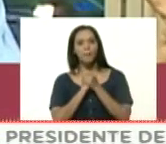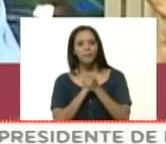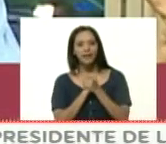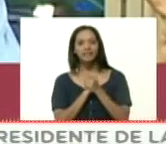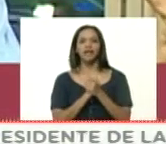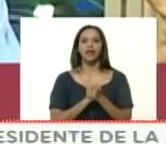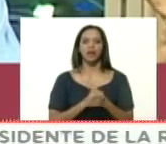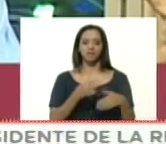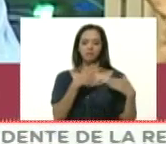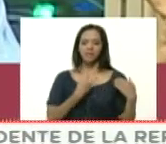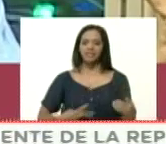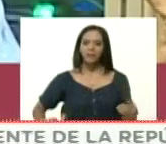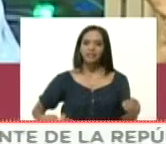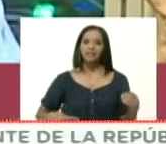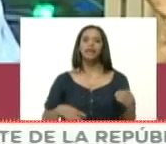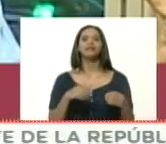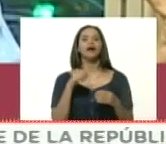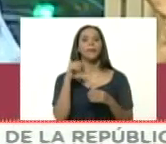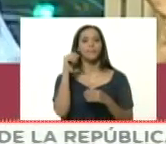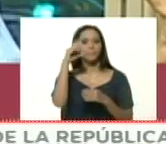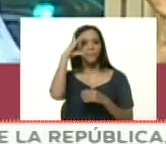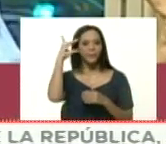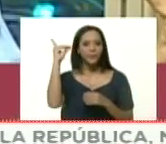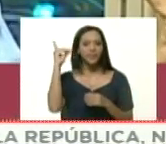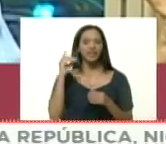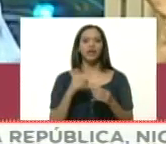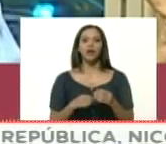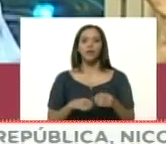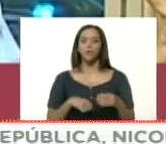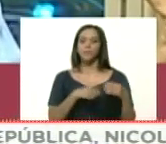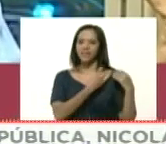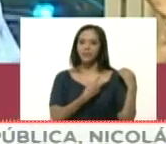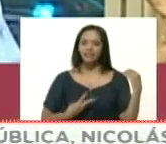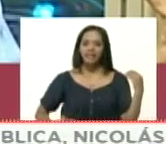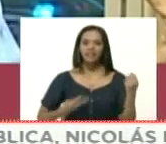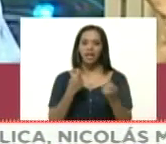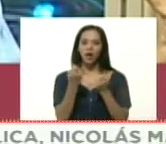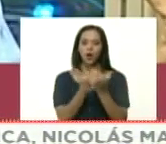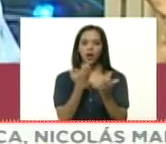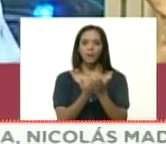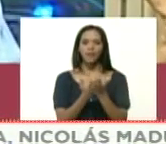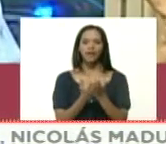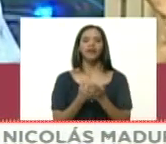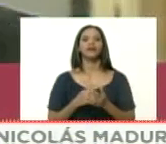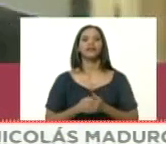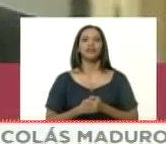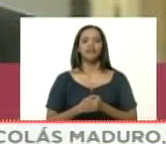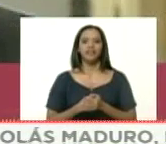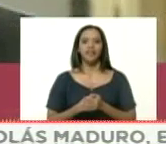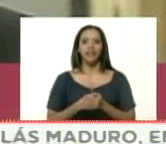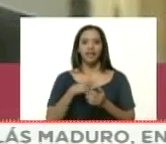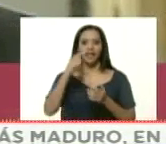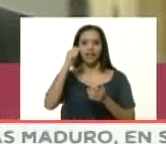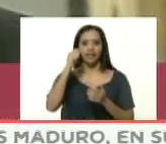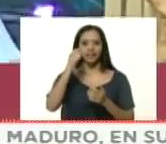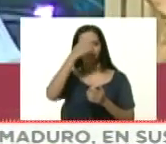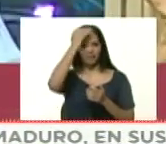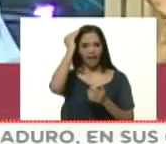ejecutiva, querido compañero vicepresidente de Economía, Tarek El Aissami, Salam